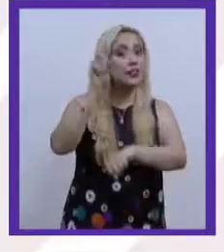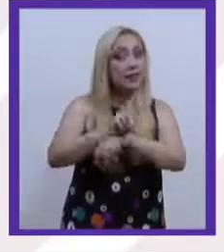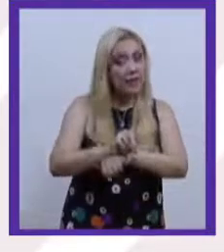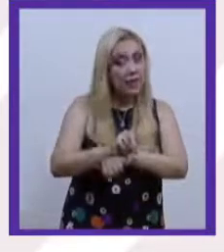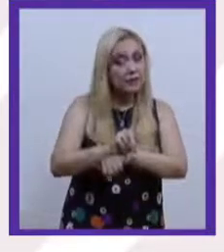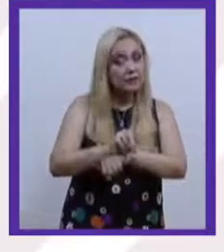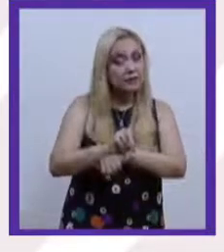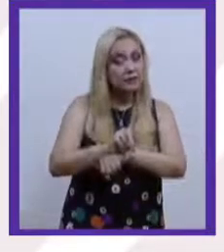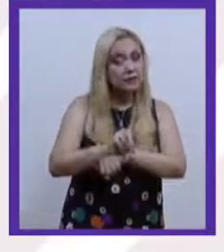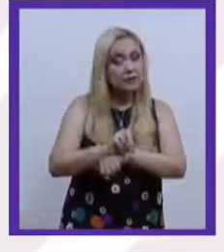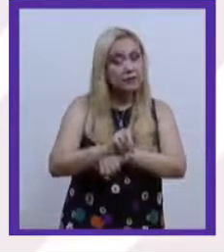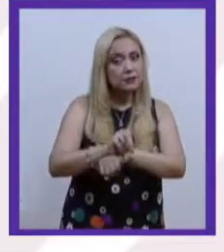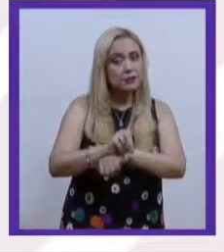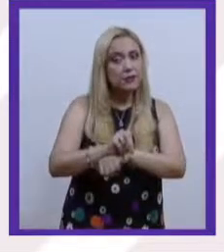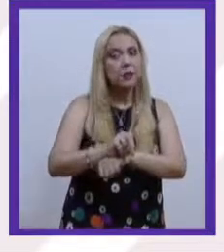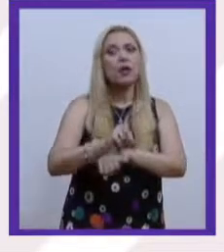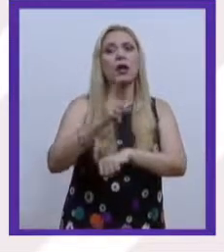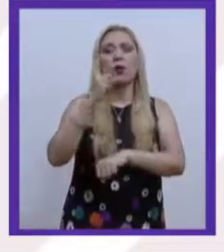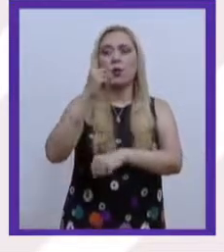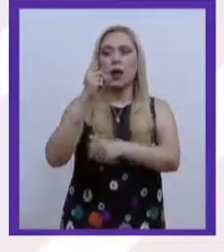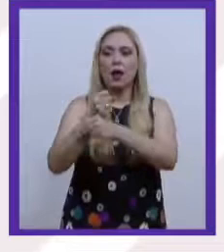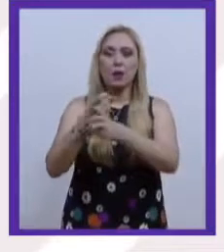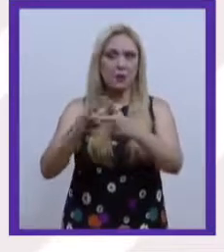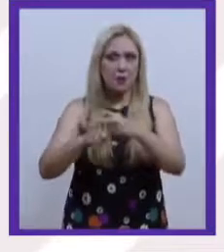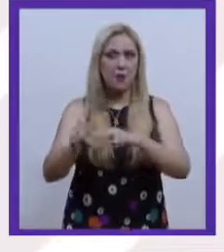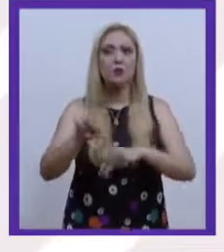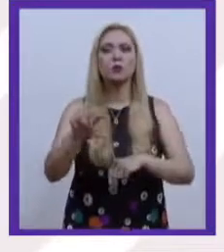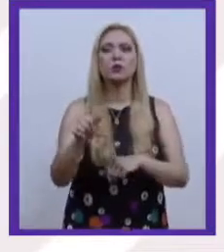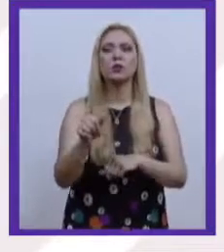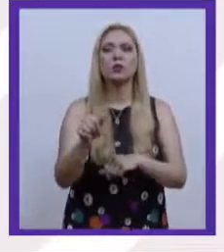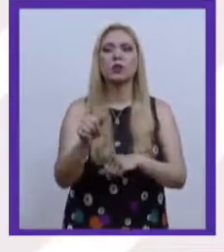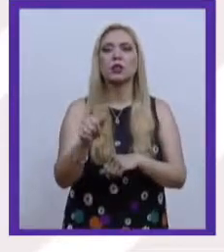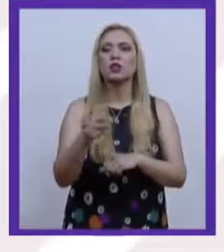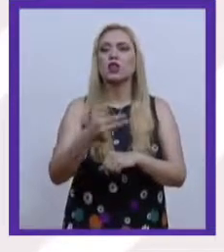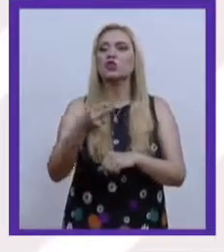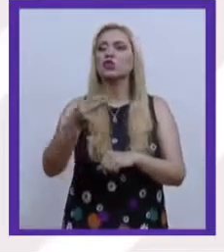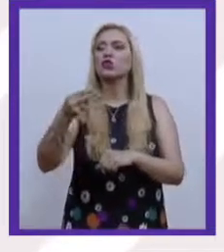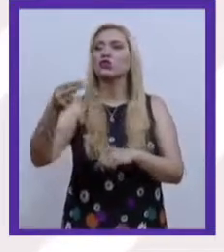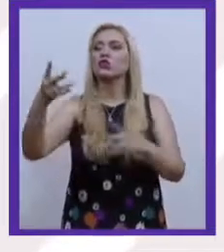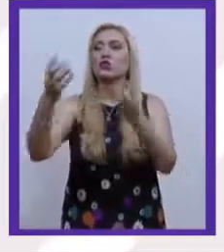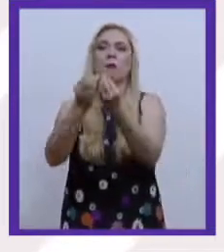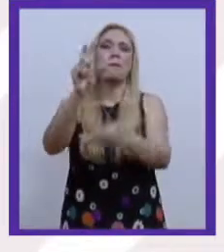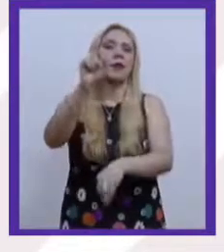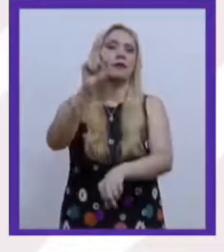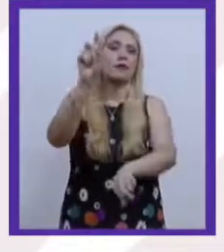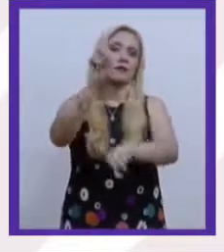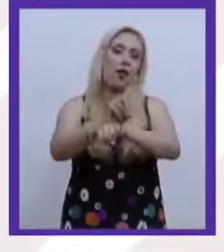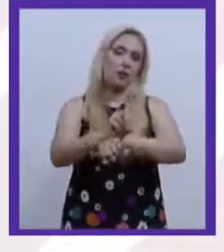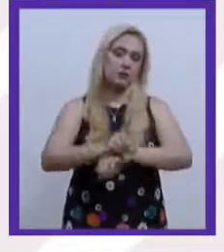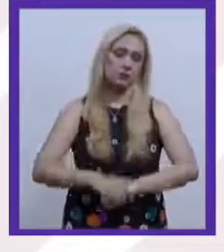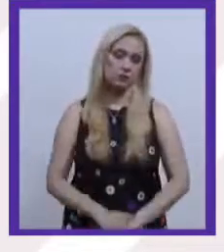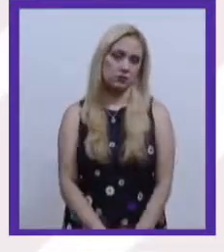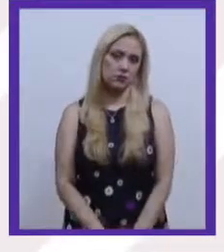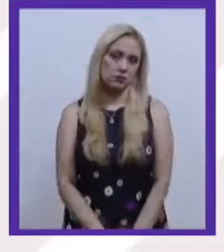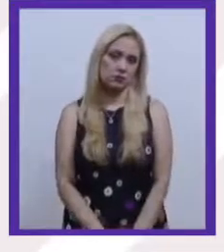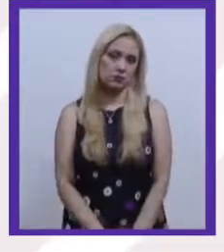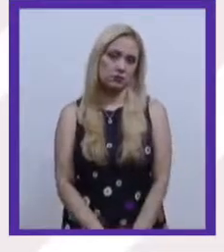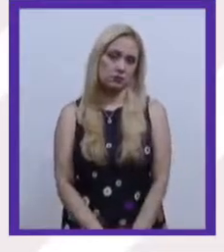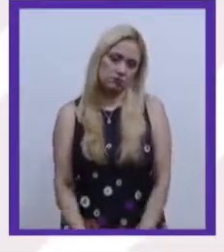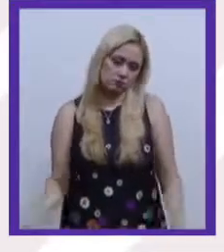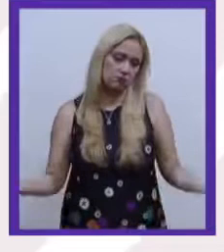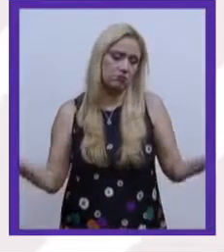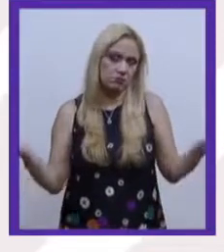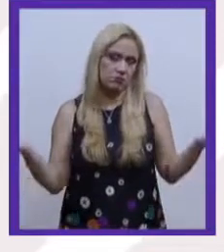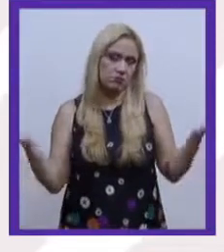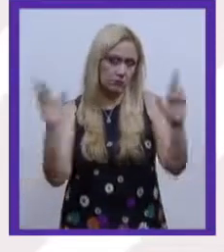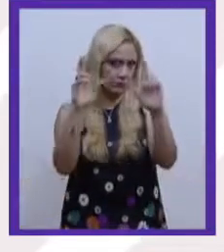días el primer año y luego 2, hasta completar 20, ¿no? Y bueno, pues estamos en